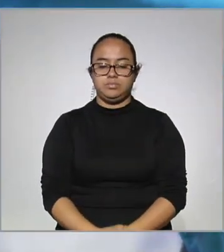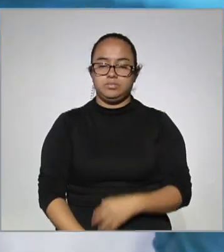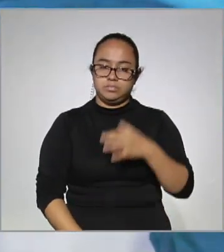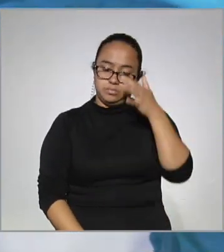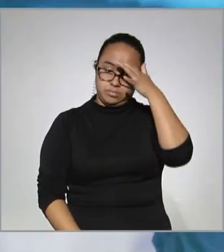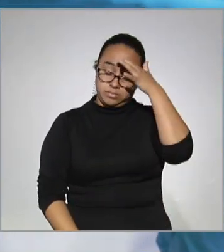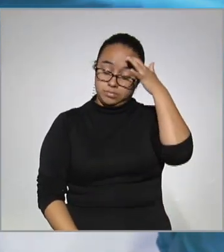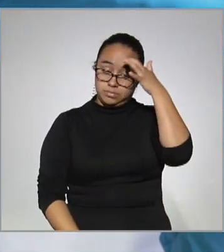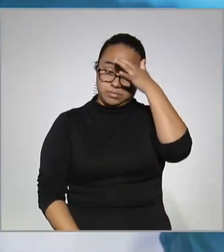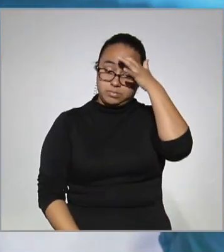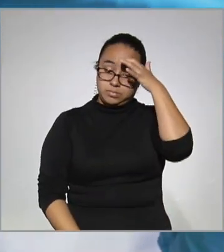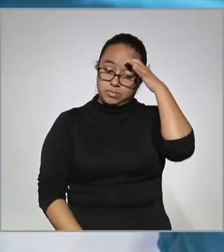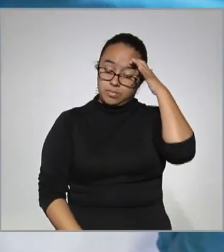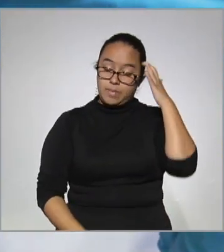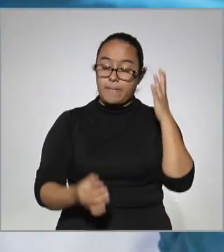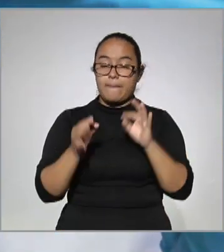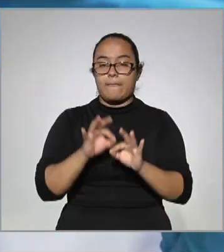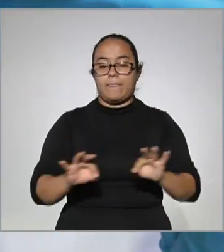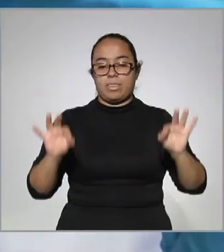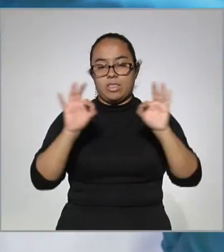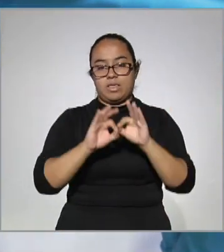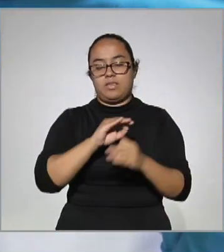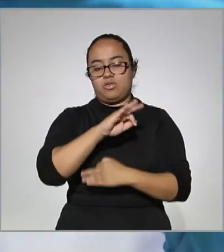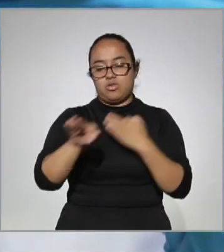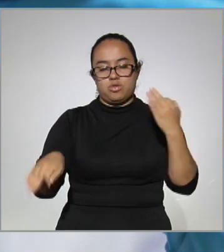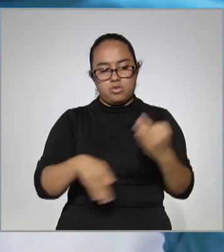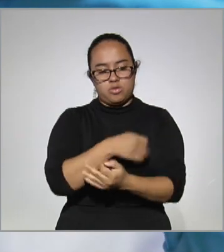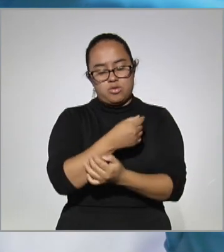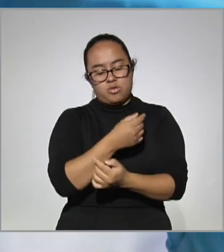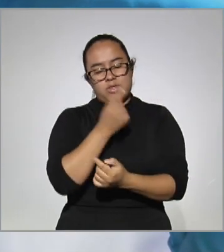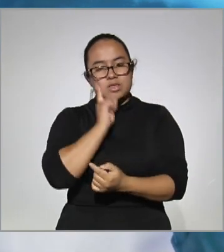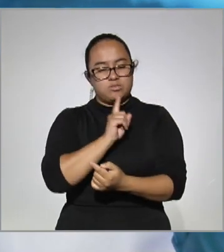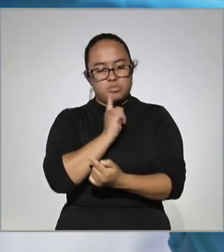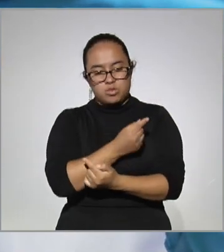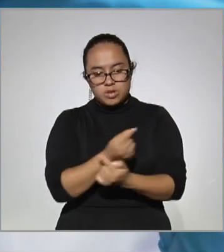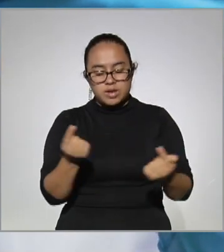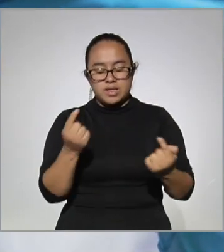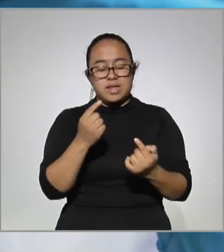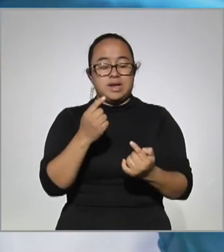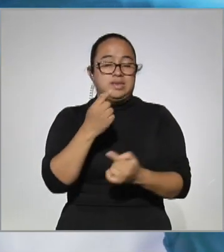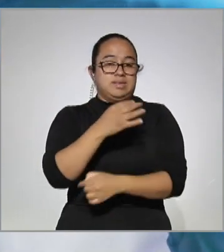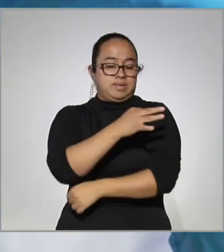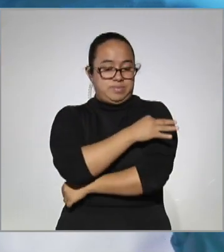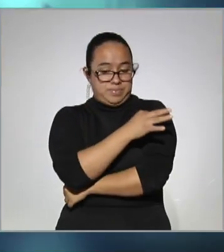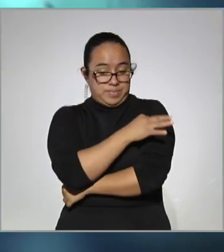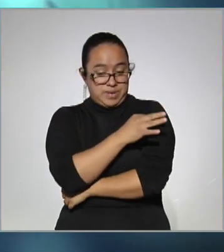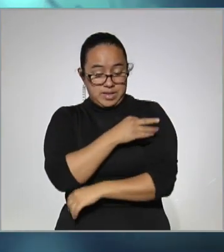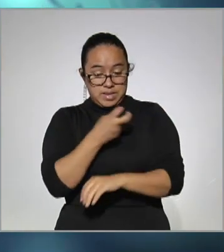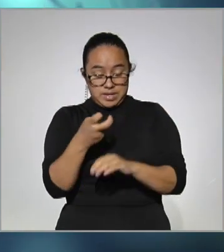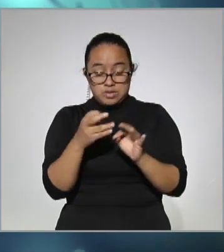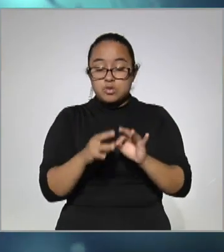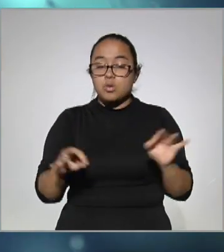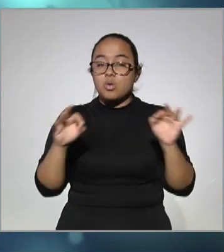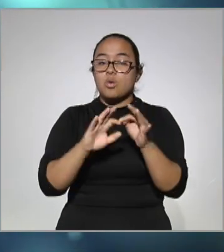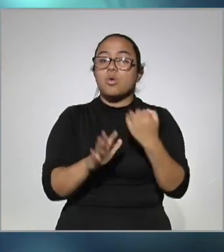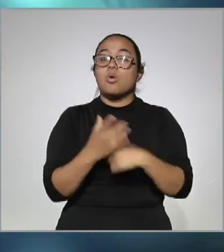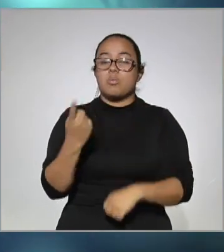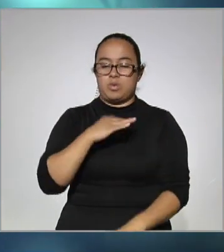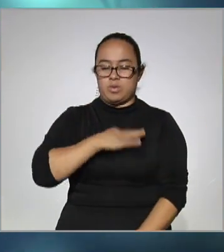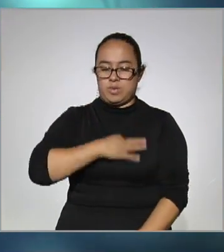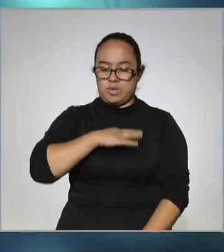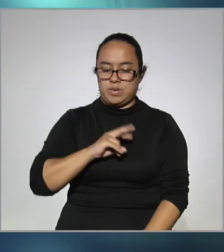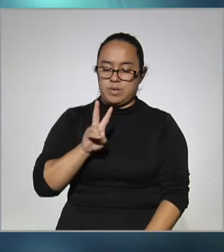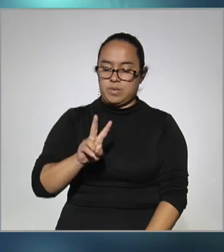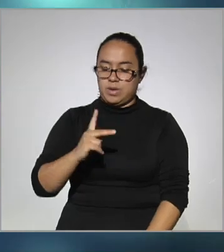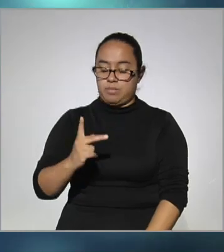La importancia de vacunar a todas nuestras pacientes, a todas nuestras mujeres, a todas nuestras niñas, es porque la infección por virus del